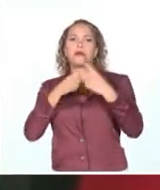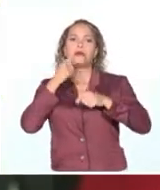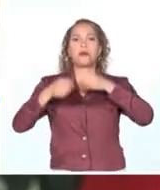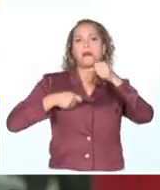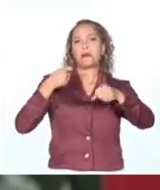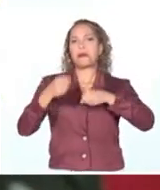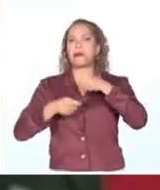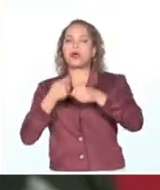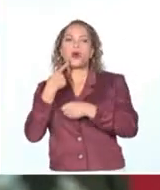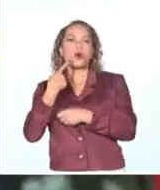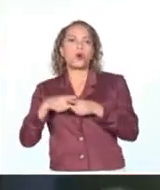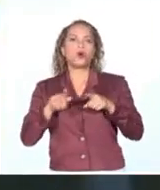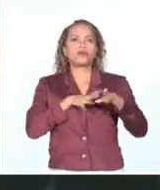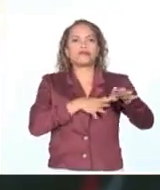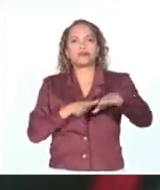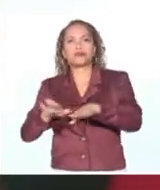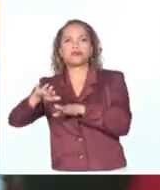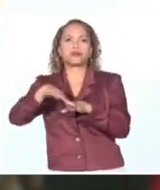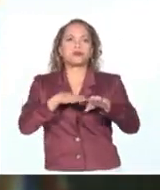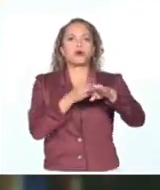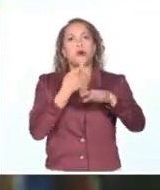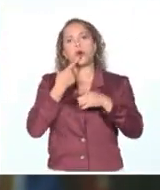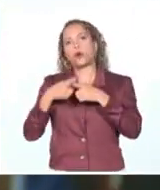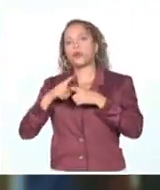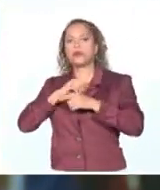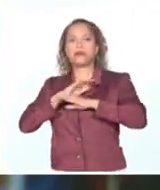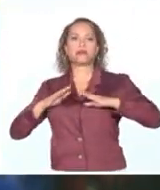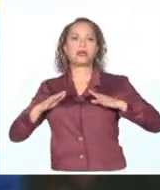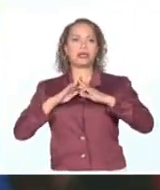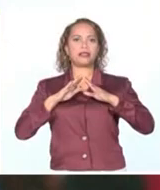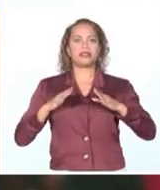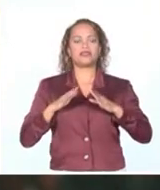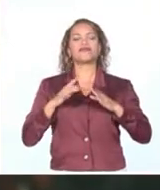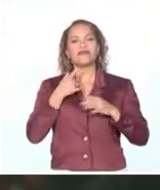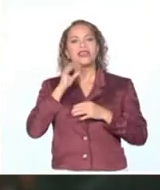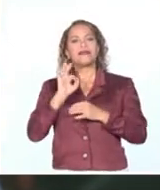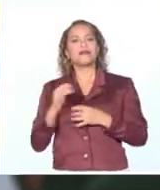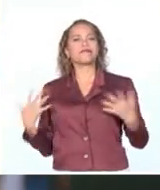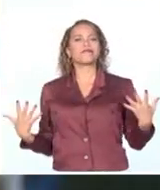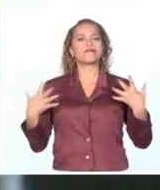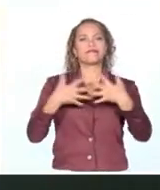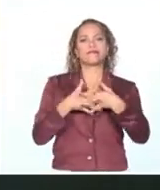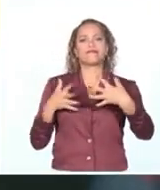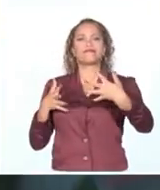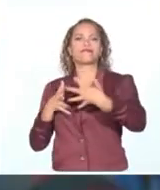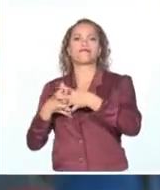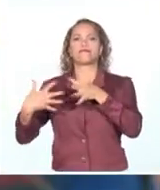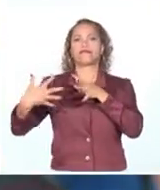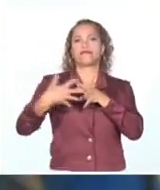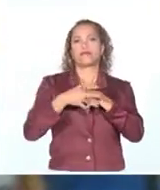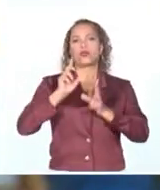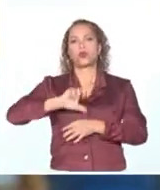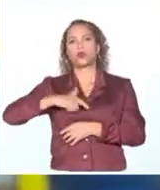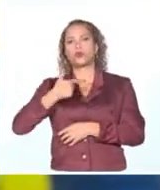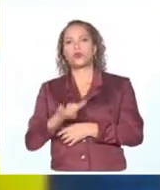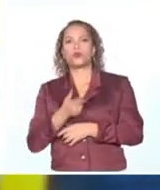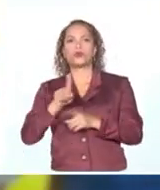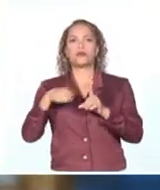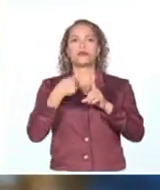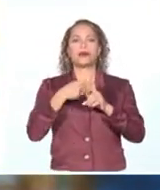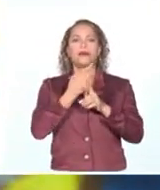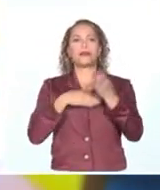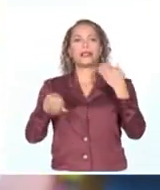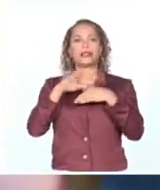que tenga patín, el que no, a ser aeróbico. Entonces, las relaciones intersectoriales nuestras, con cultura, con el Ministerio de